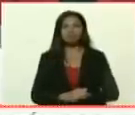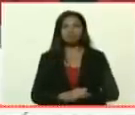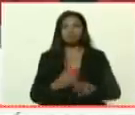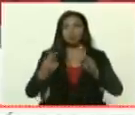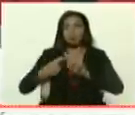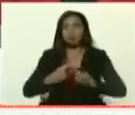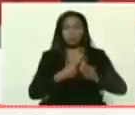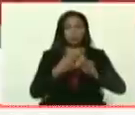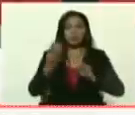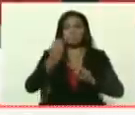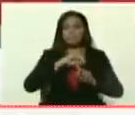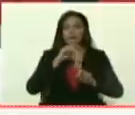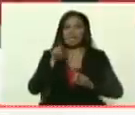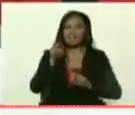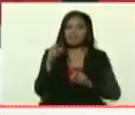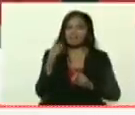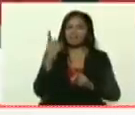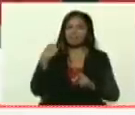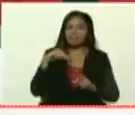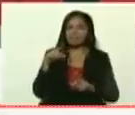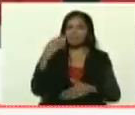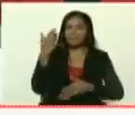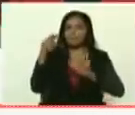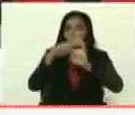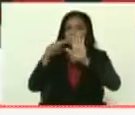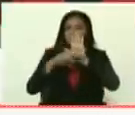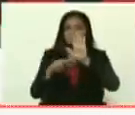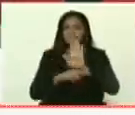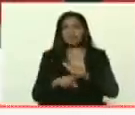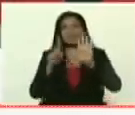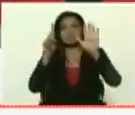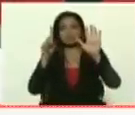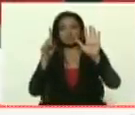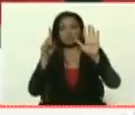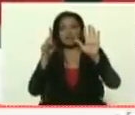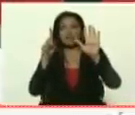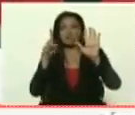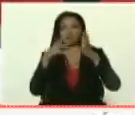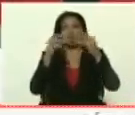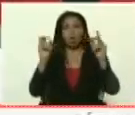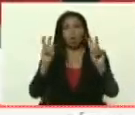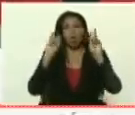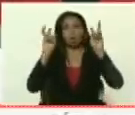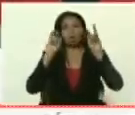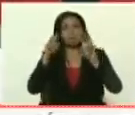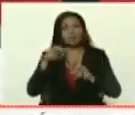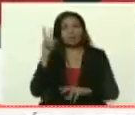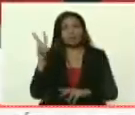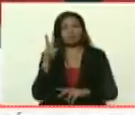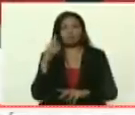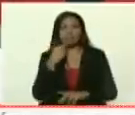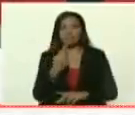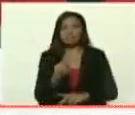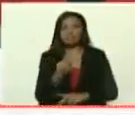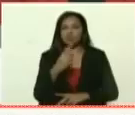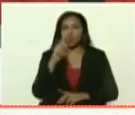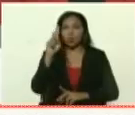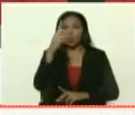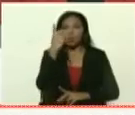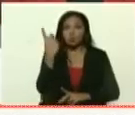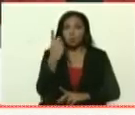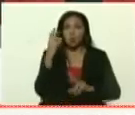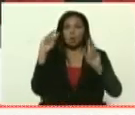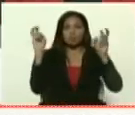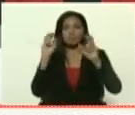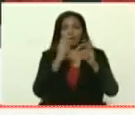positivo digo yo, es que tenemos una agenda de 6 puntos donde están todos los temas de Venezuela. No se está hablando solo un tema, el